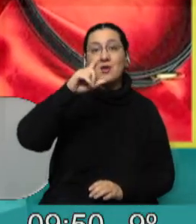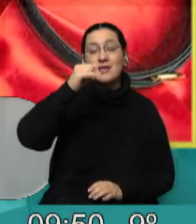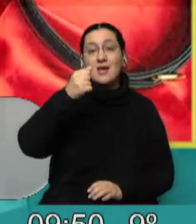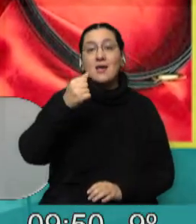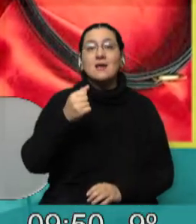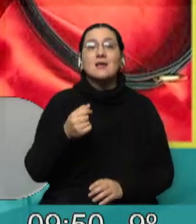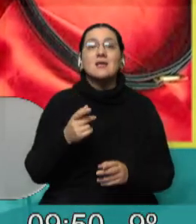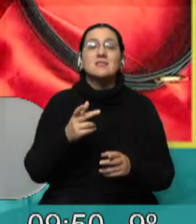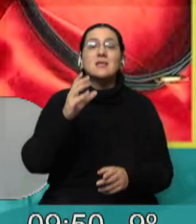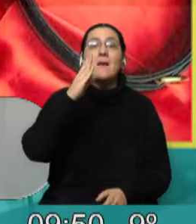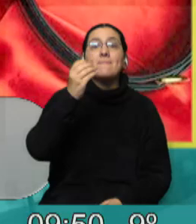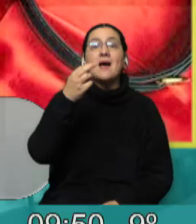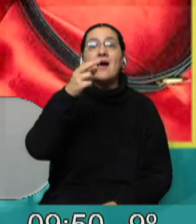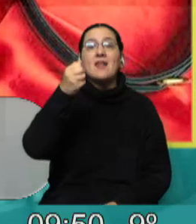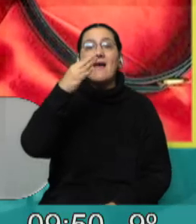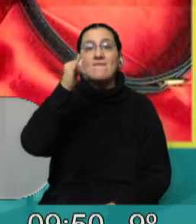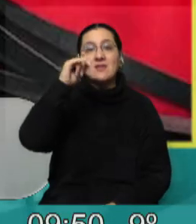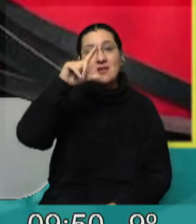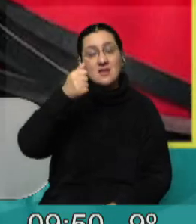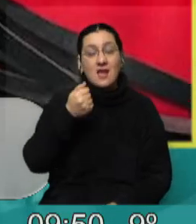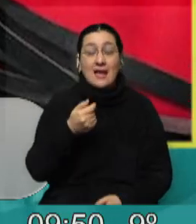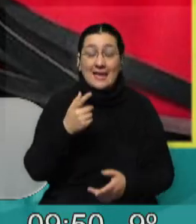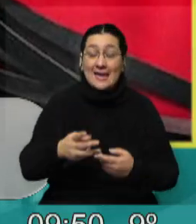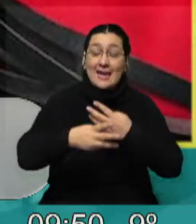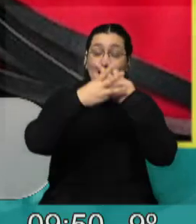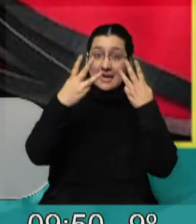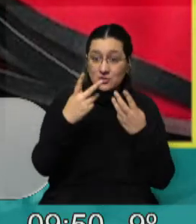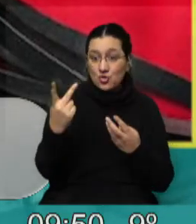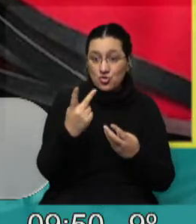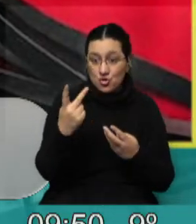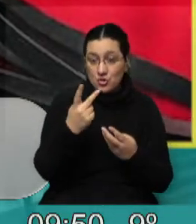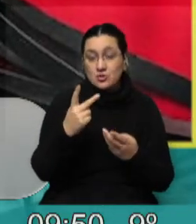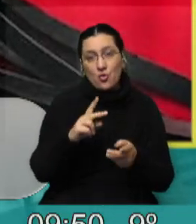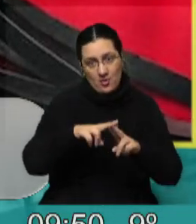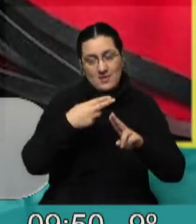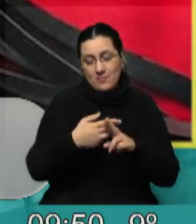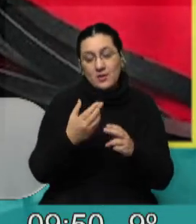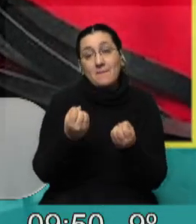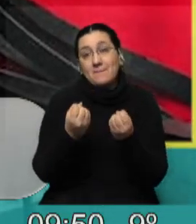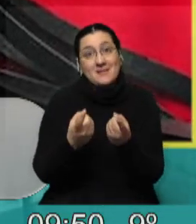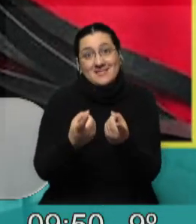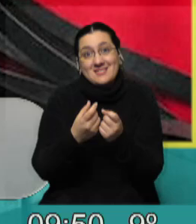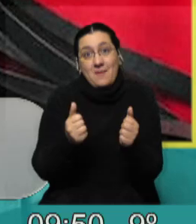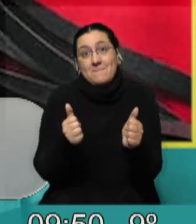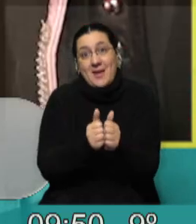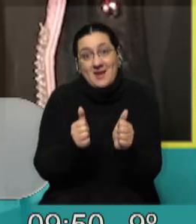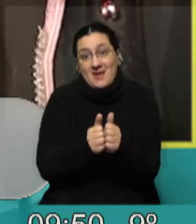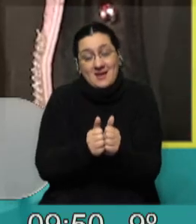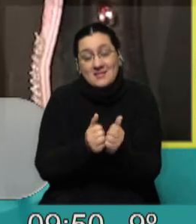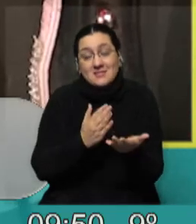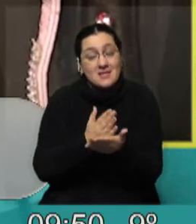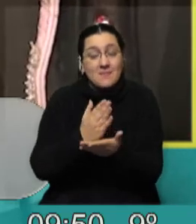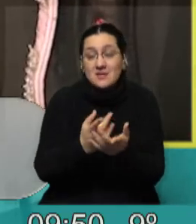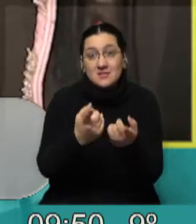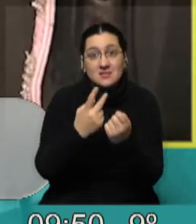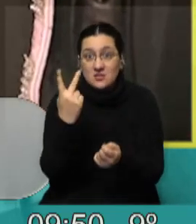de sadismo y masoquismo, que habitualmente son duplas de vuelta, porque para tener una pareja sádica tiene que haber de